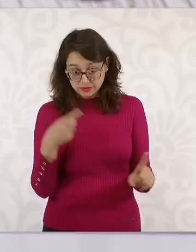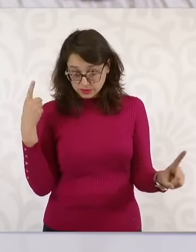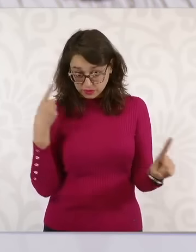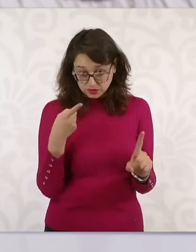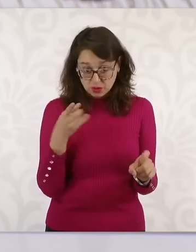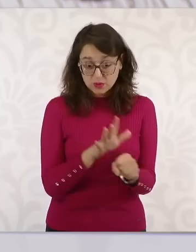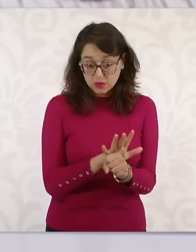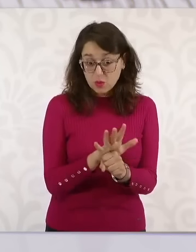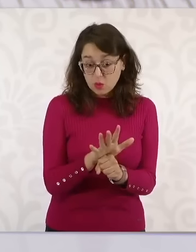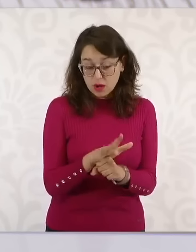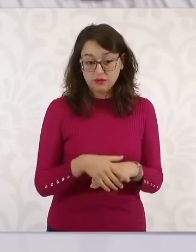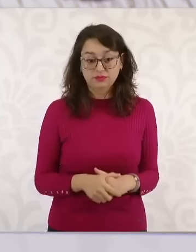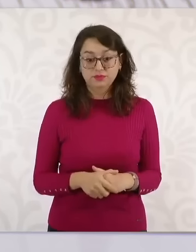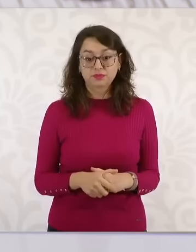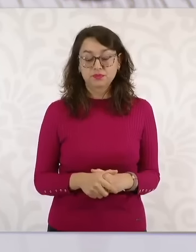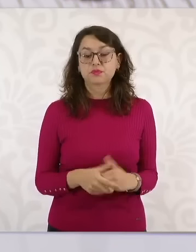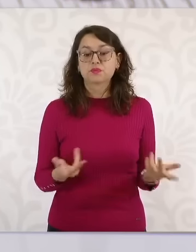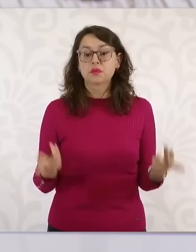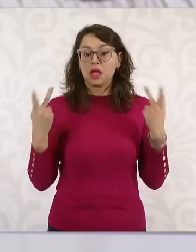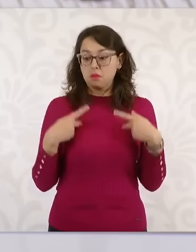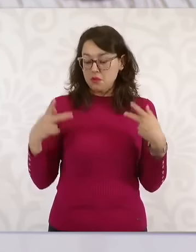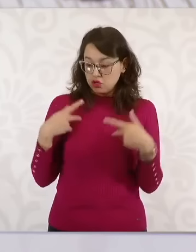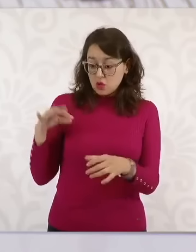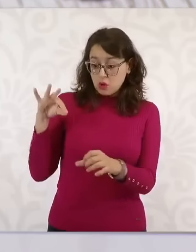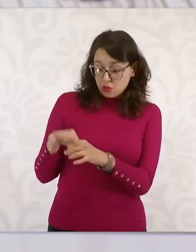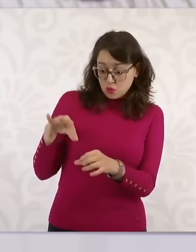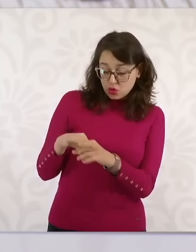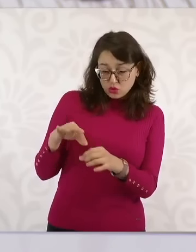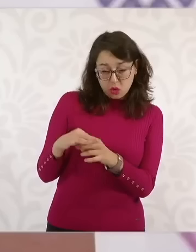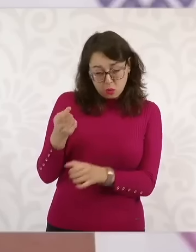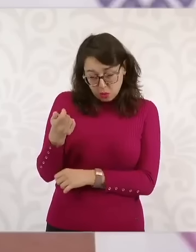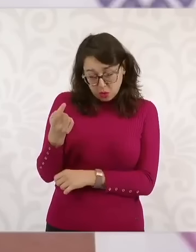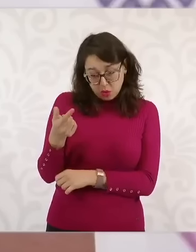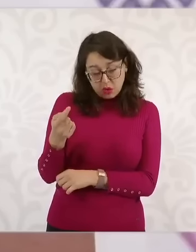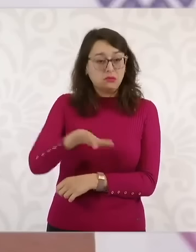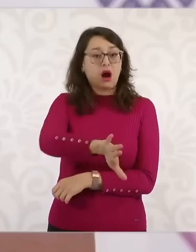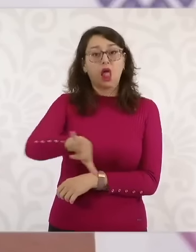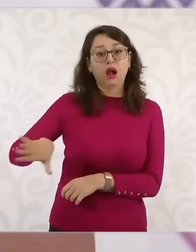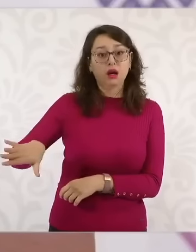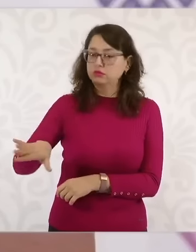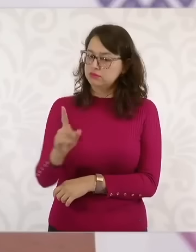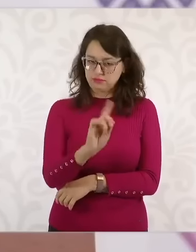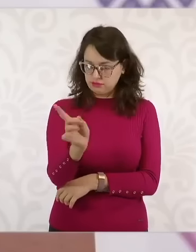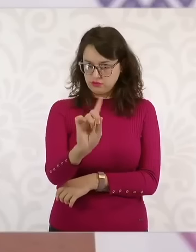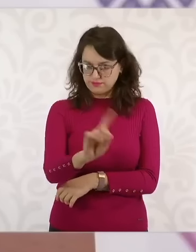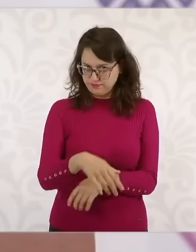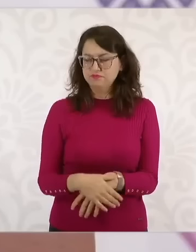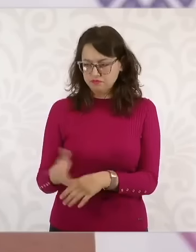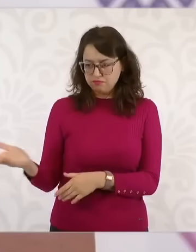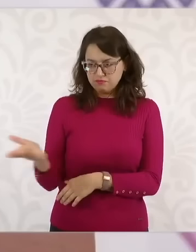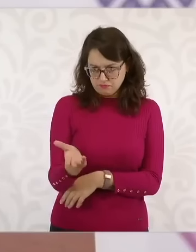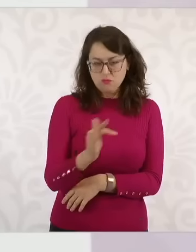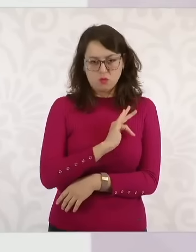que quien tenga una votación con un porcentaje no tenga una representación en el Congreso, no. Eso se